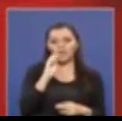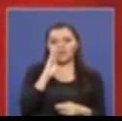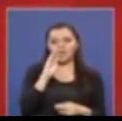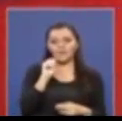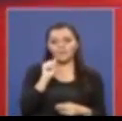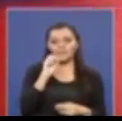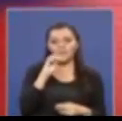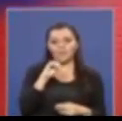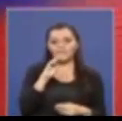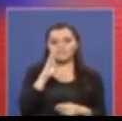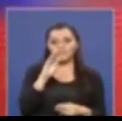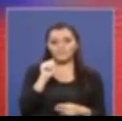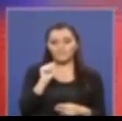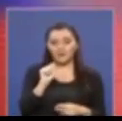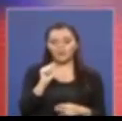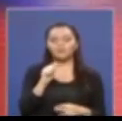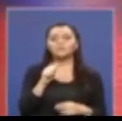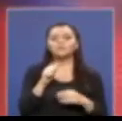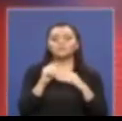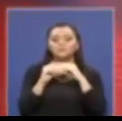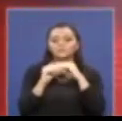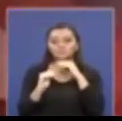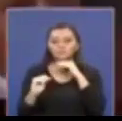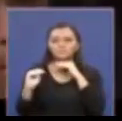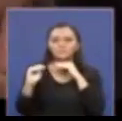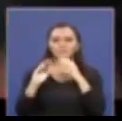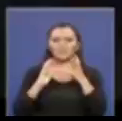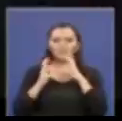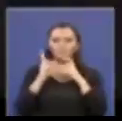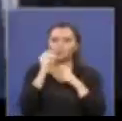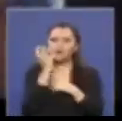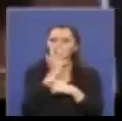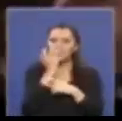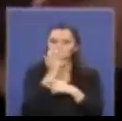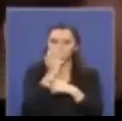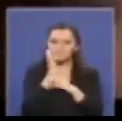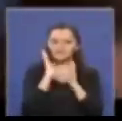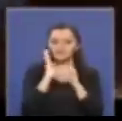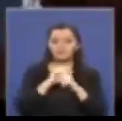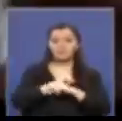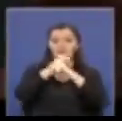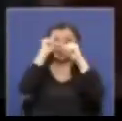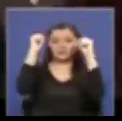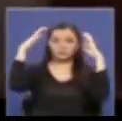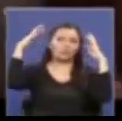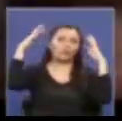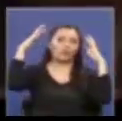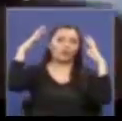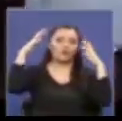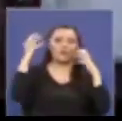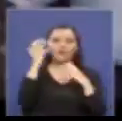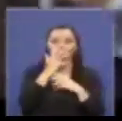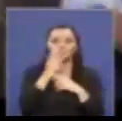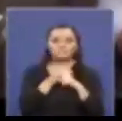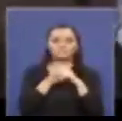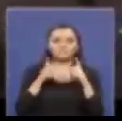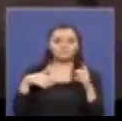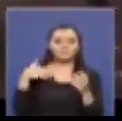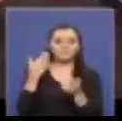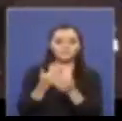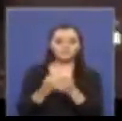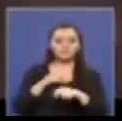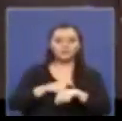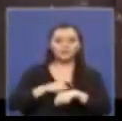un poco más baja, mucho más baja que La Paz, entonces un clima bastante caliente, al menos durante el día. Llegamos,